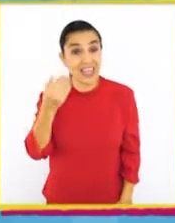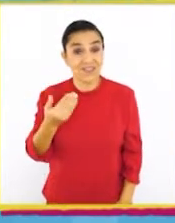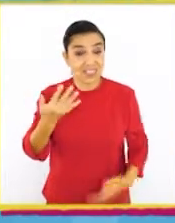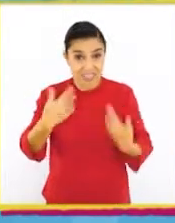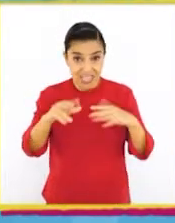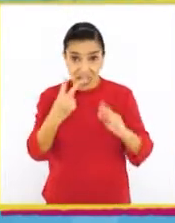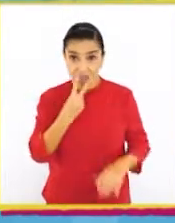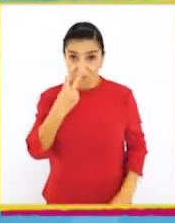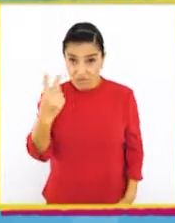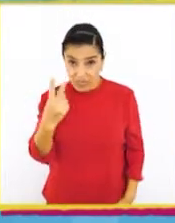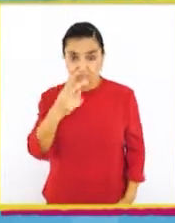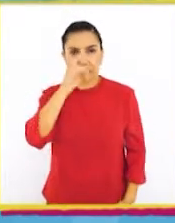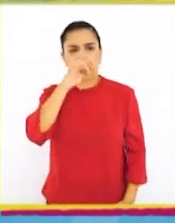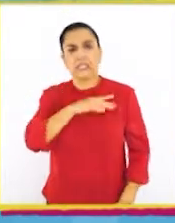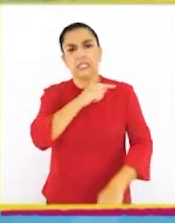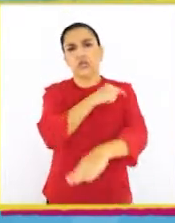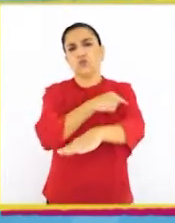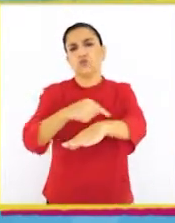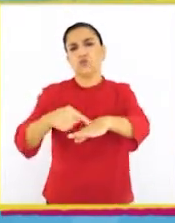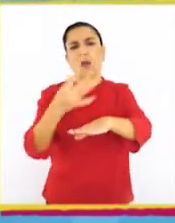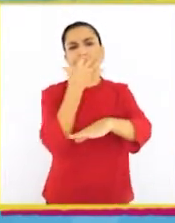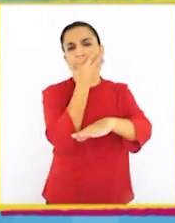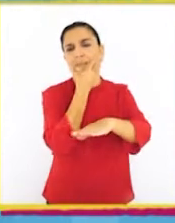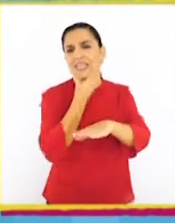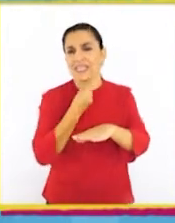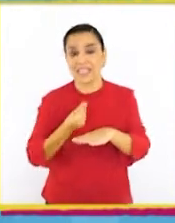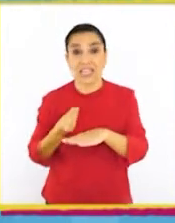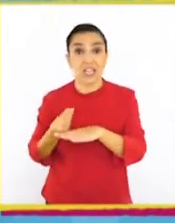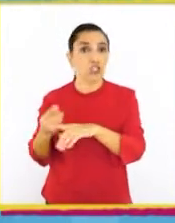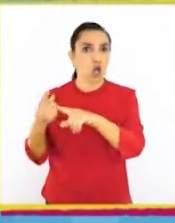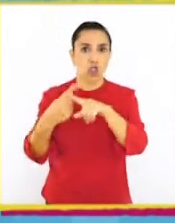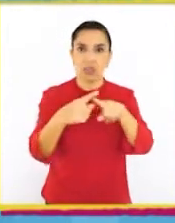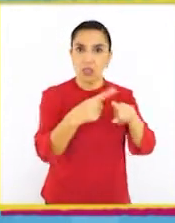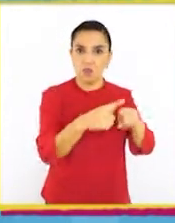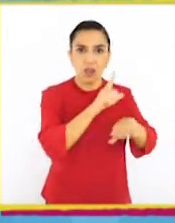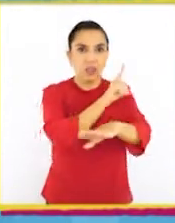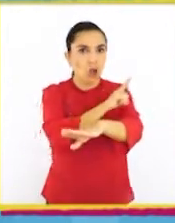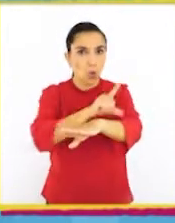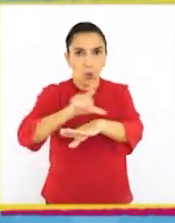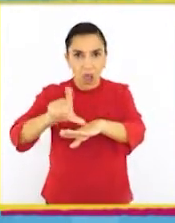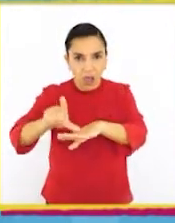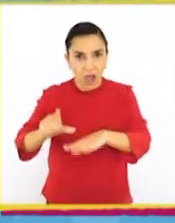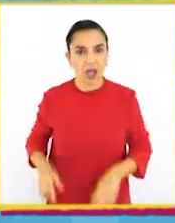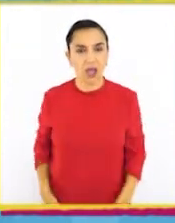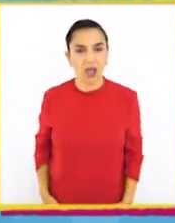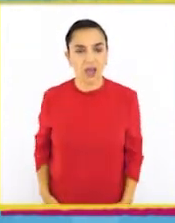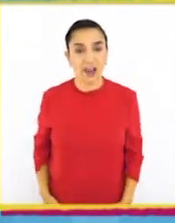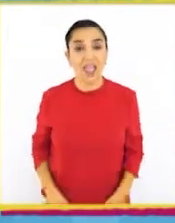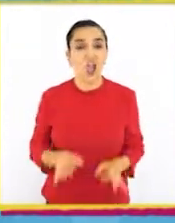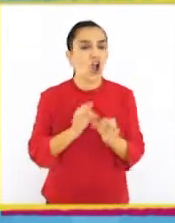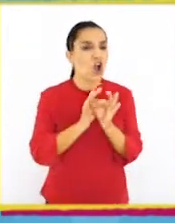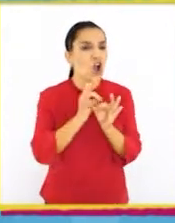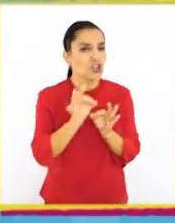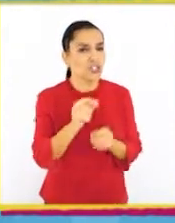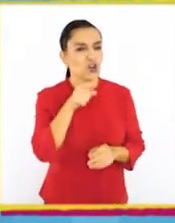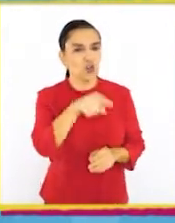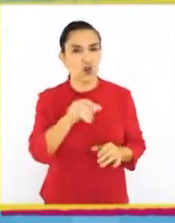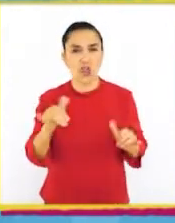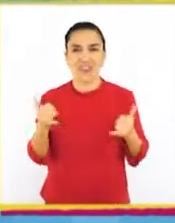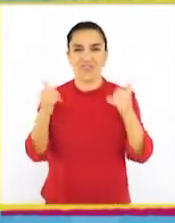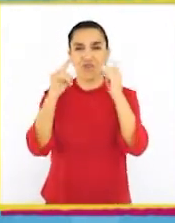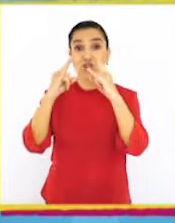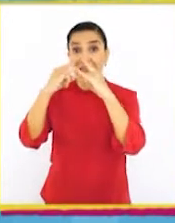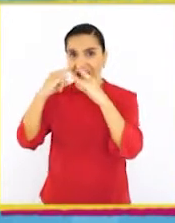¡Aref! Ya ves que nuestro país tiene belleza en cada forma de vida, en cada lugar. Te aconsejo